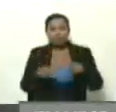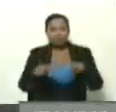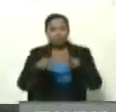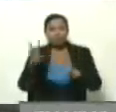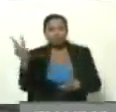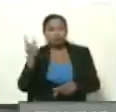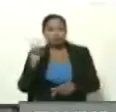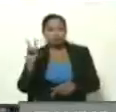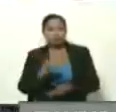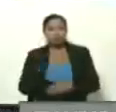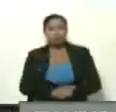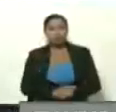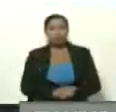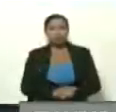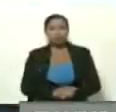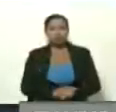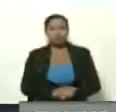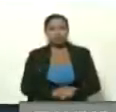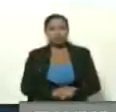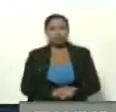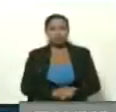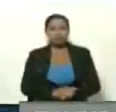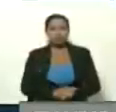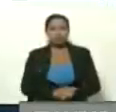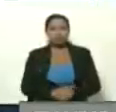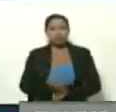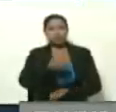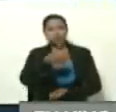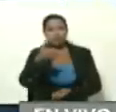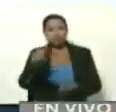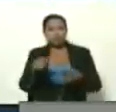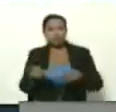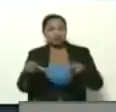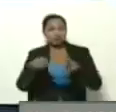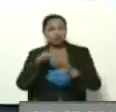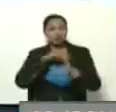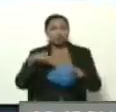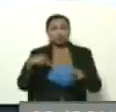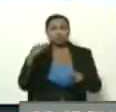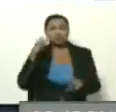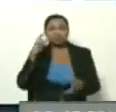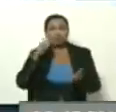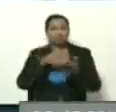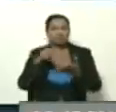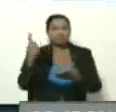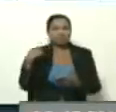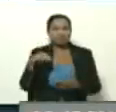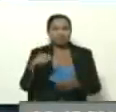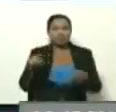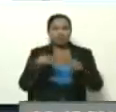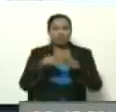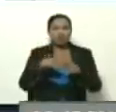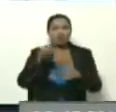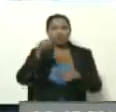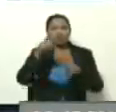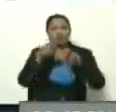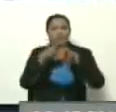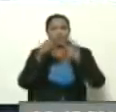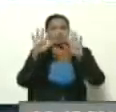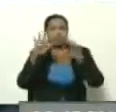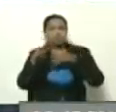Venezuela. En cada sector nuestro, allí debería estar ese 1x10,